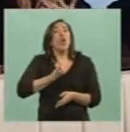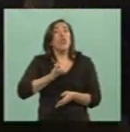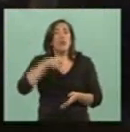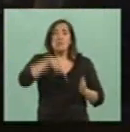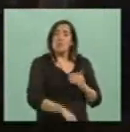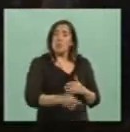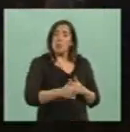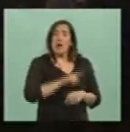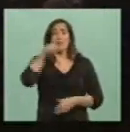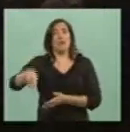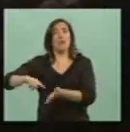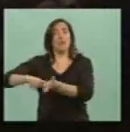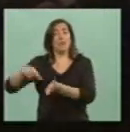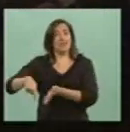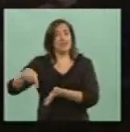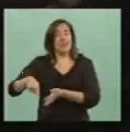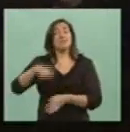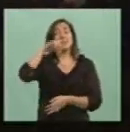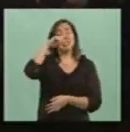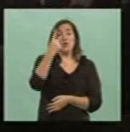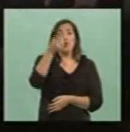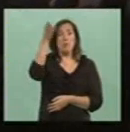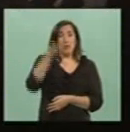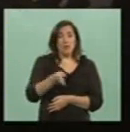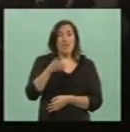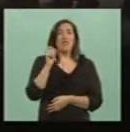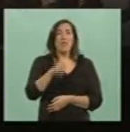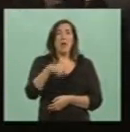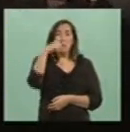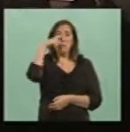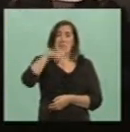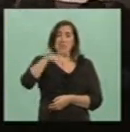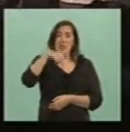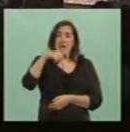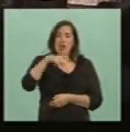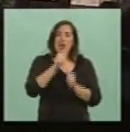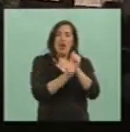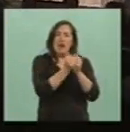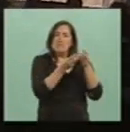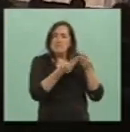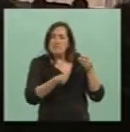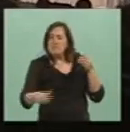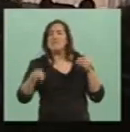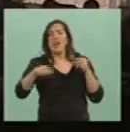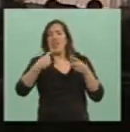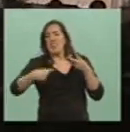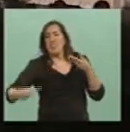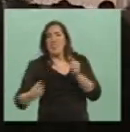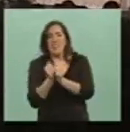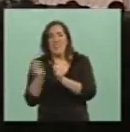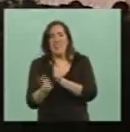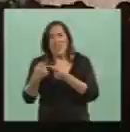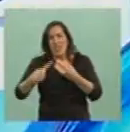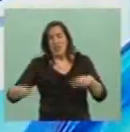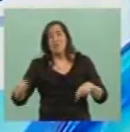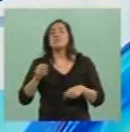Pero el 61% de la refinación de petróleo también aquí, 42% de la producción de alimentos y